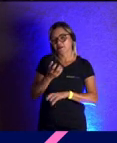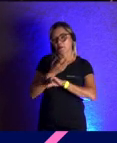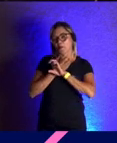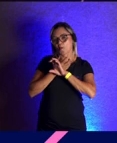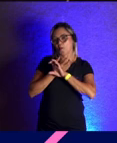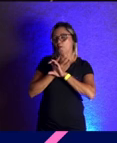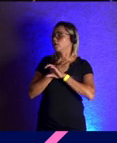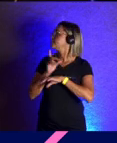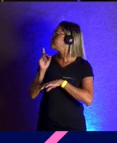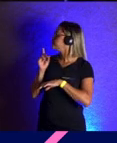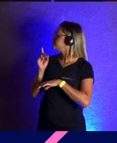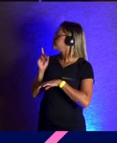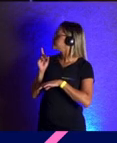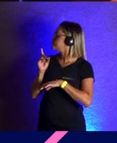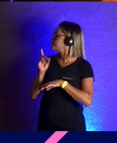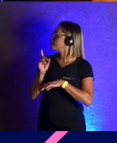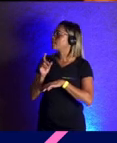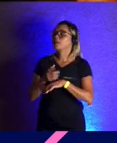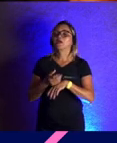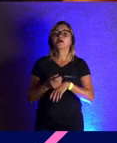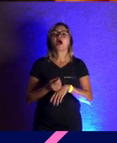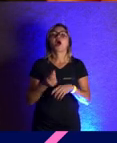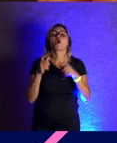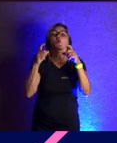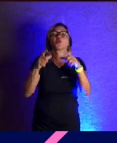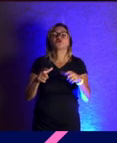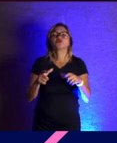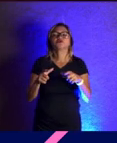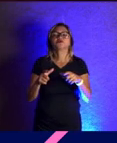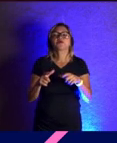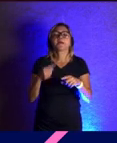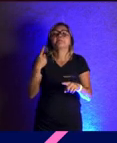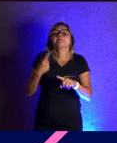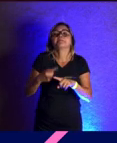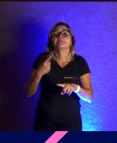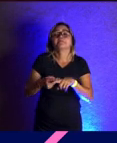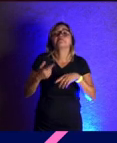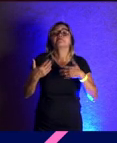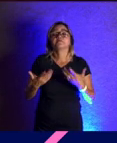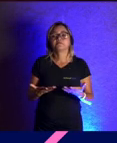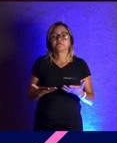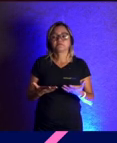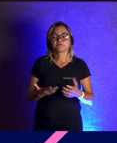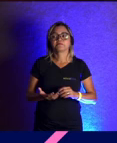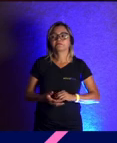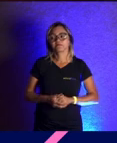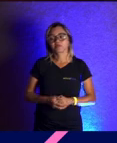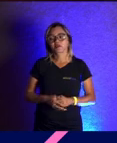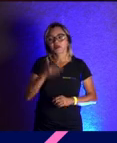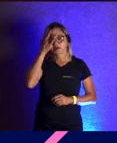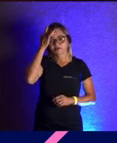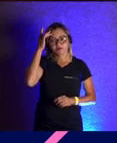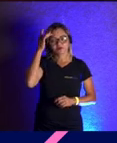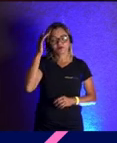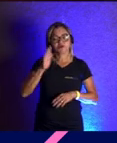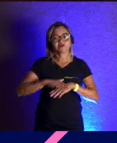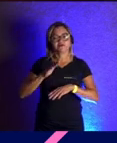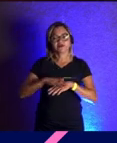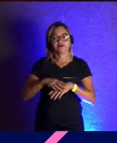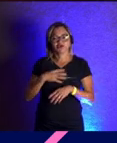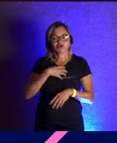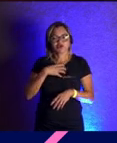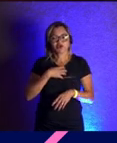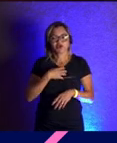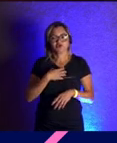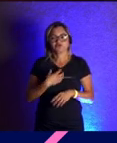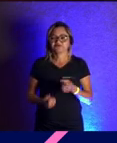¿en dónde estas cosas se concentran y por qué más bien? Los perpetradores hacen estas cosas de forma aleatoria, o más bien